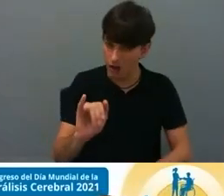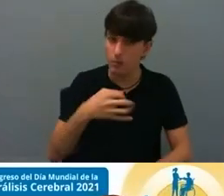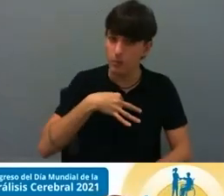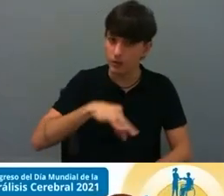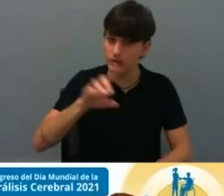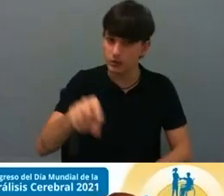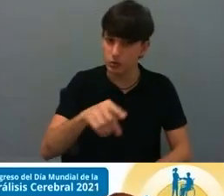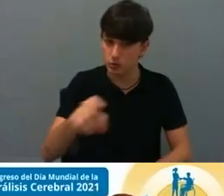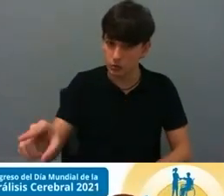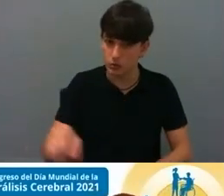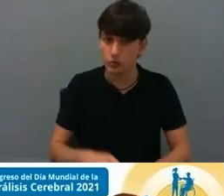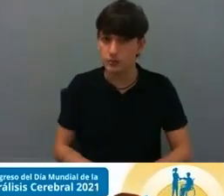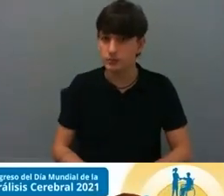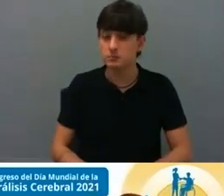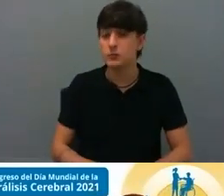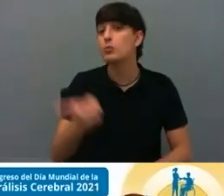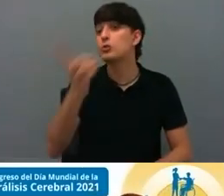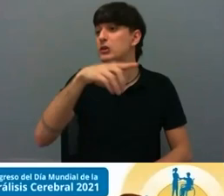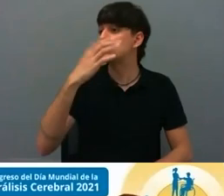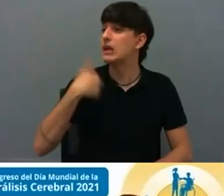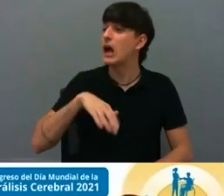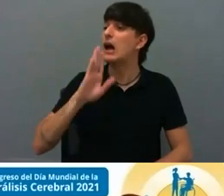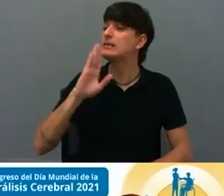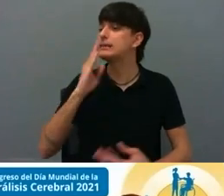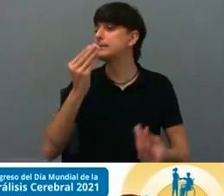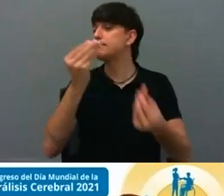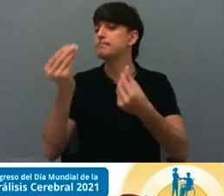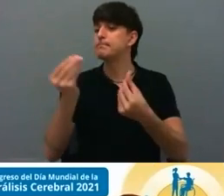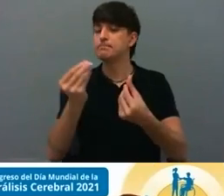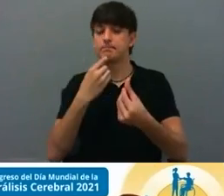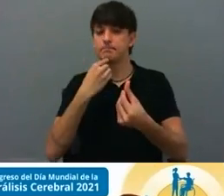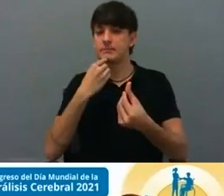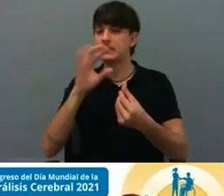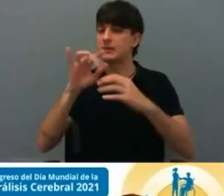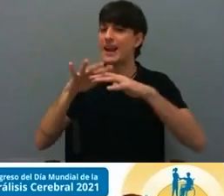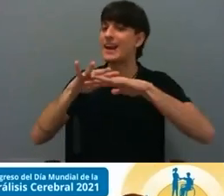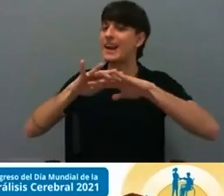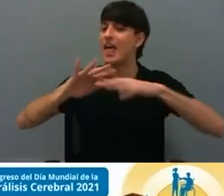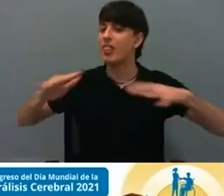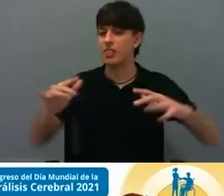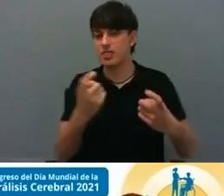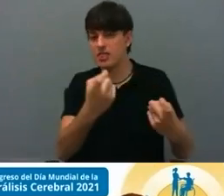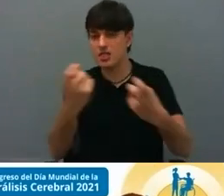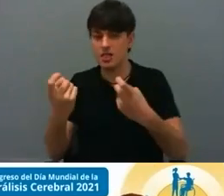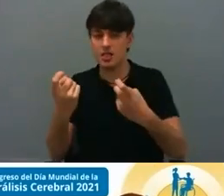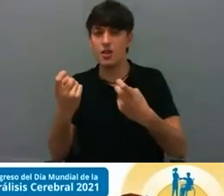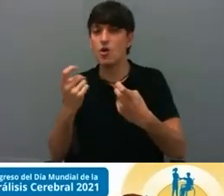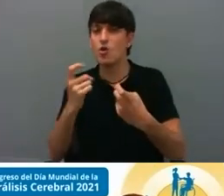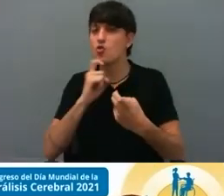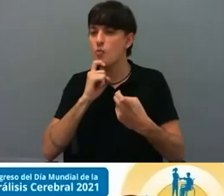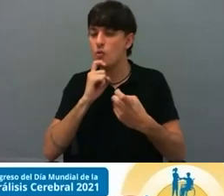dejado entrever esa red necesaria para que se dé silencio, para sentirte apoyada. Entonces, ¿cómo se podía